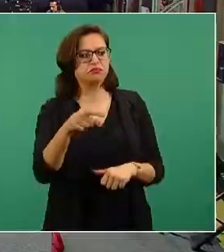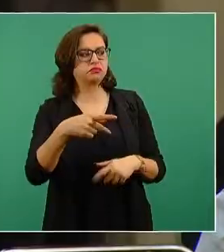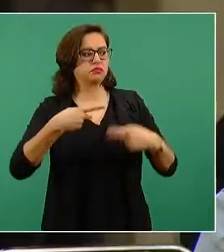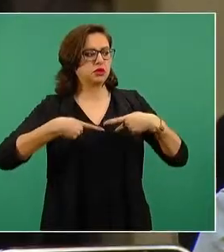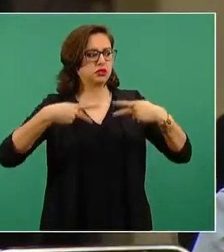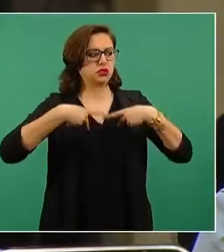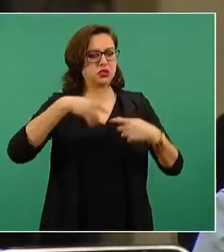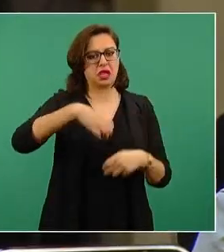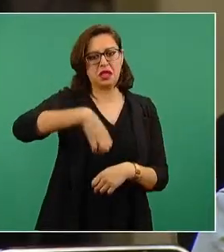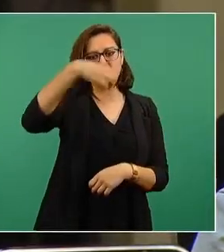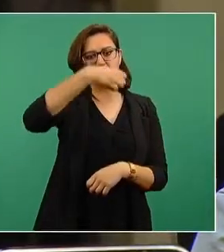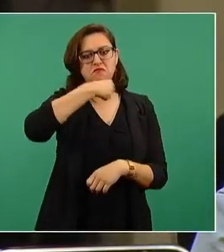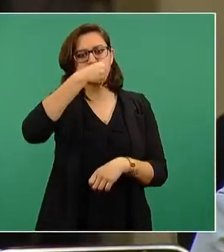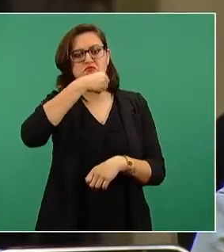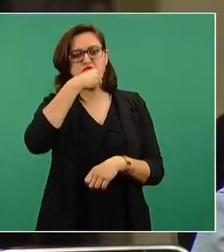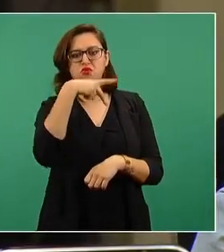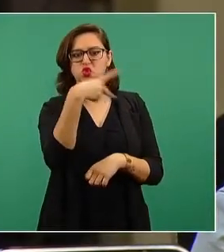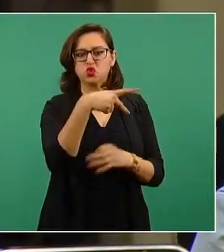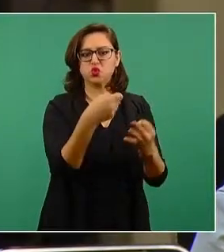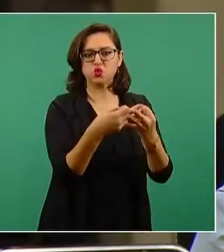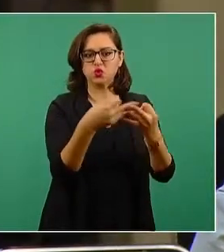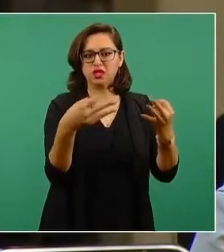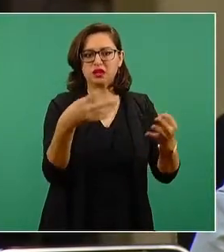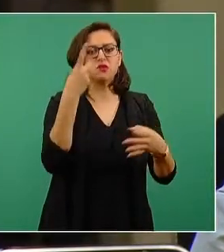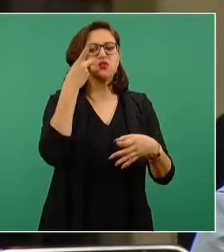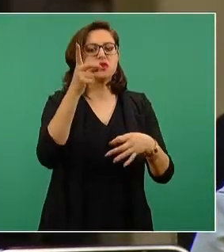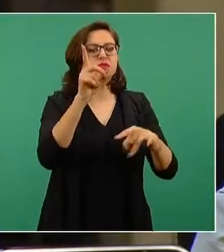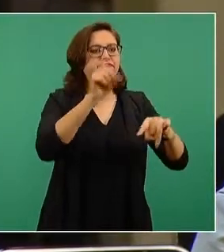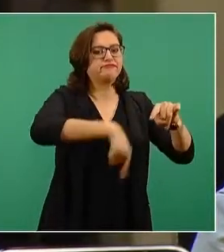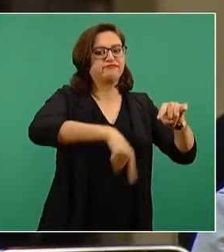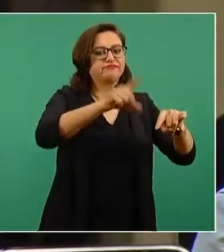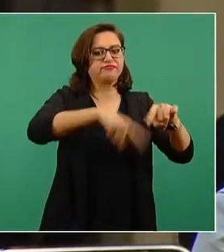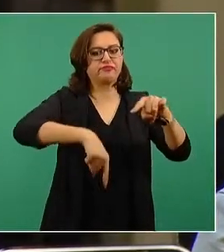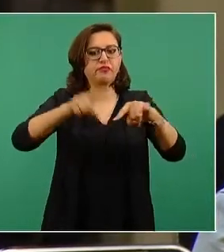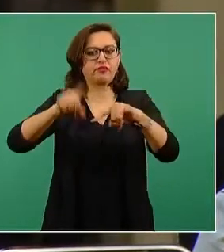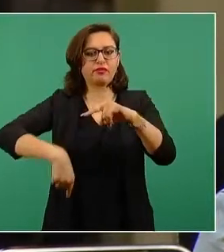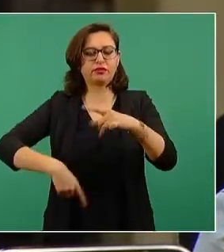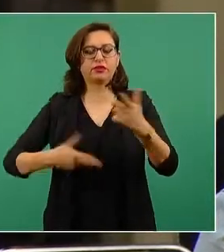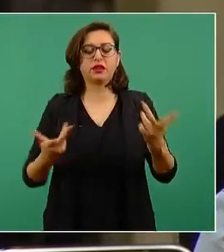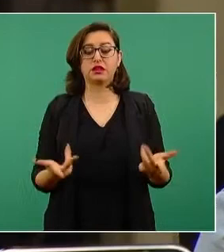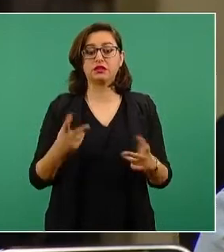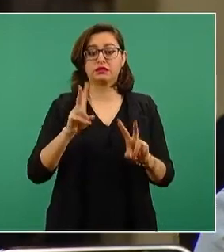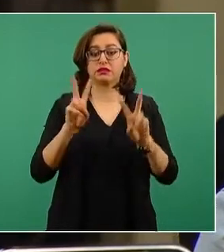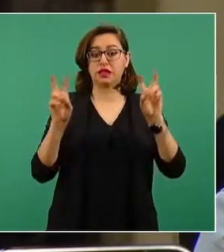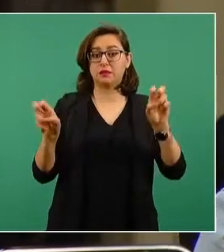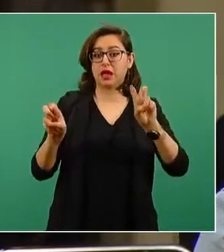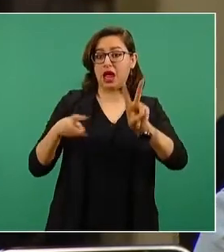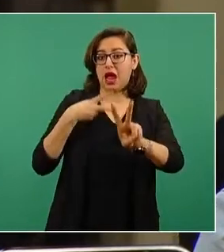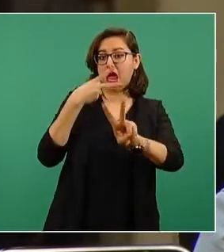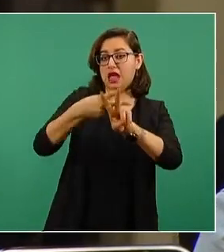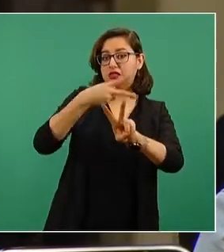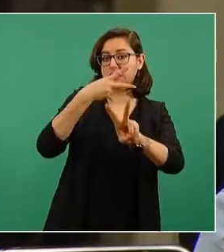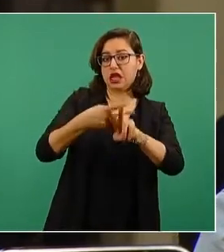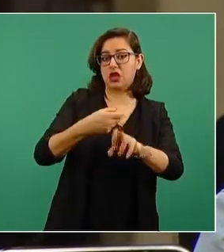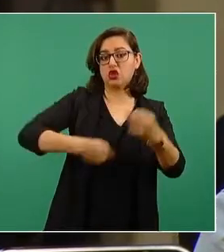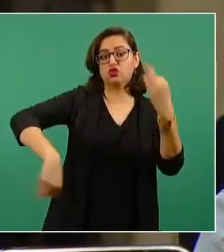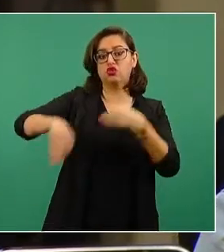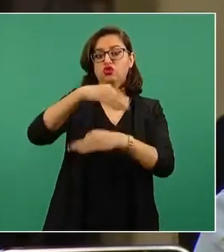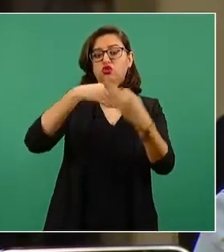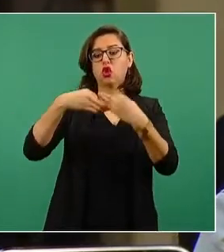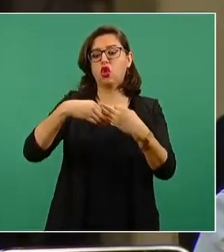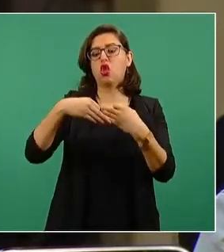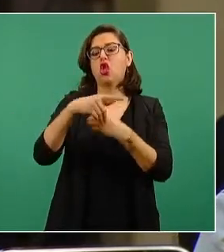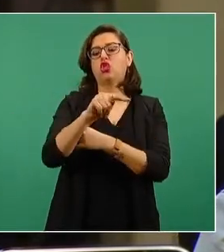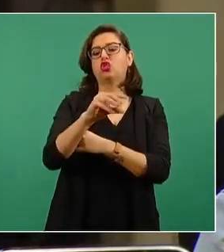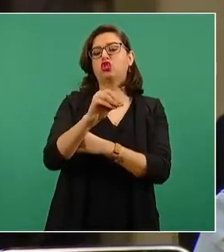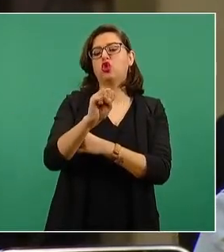Hay un tema en redes sociales, todos somos don Arturo. Y bueno, en aquel entonces se planteó también